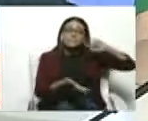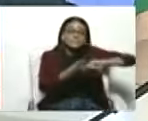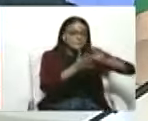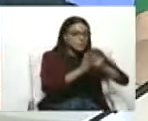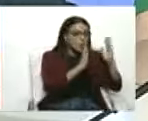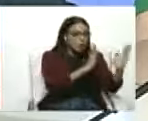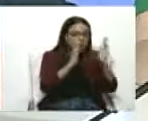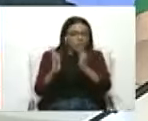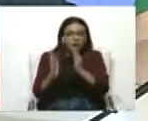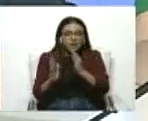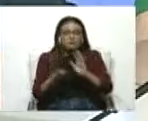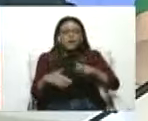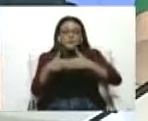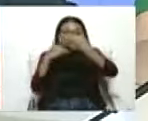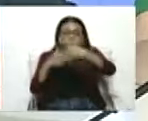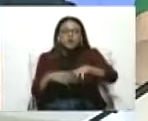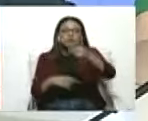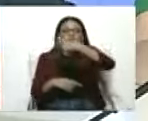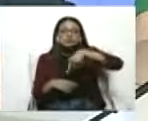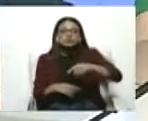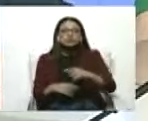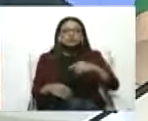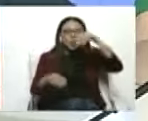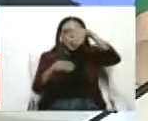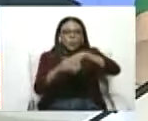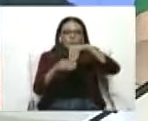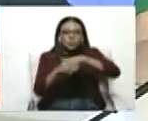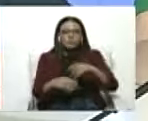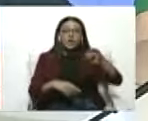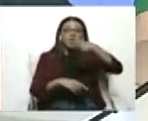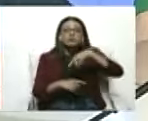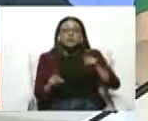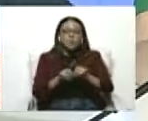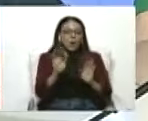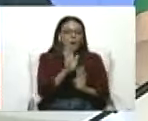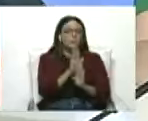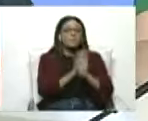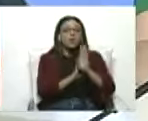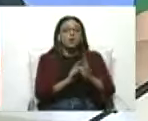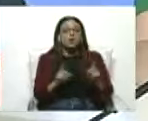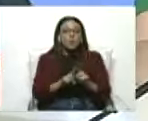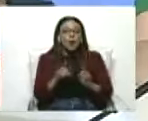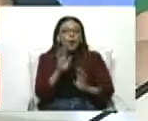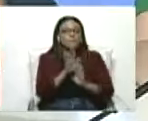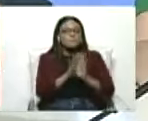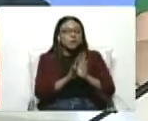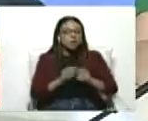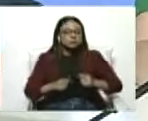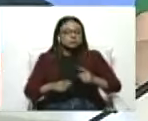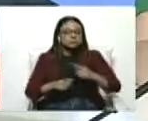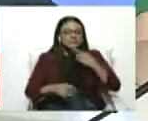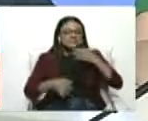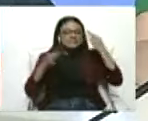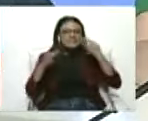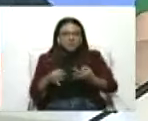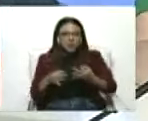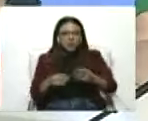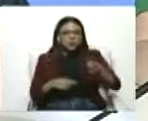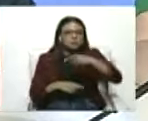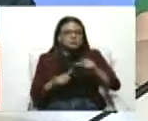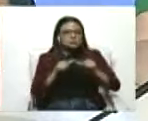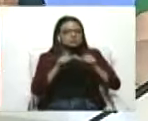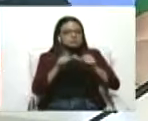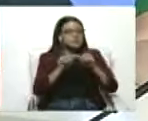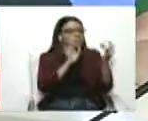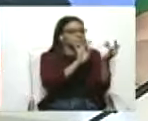Un salto superlativo y cualitativo además, que nos permite a nosotros el contacto permanente. Nadie